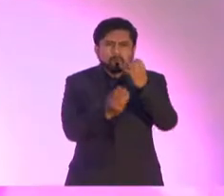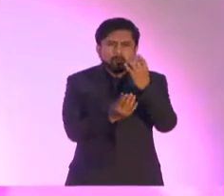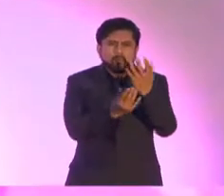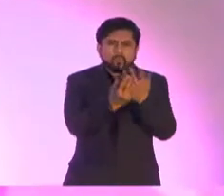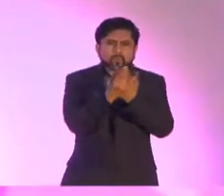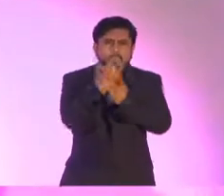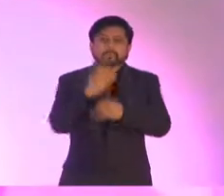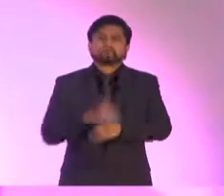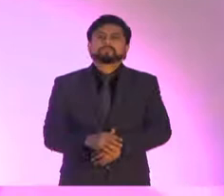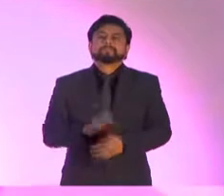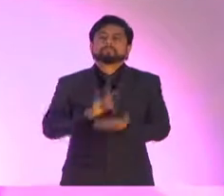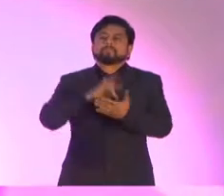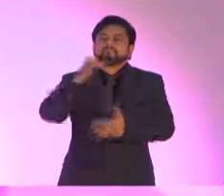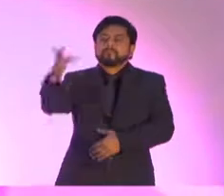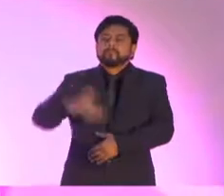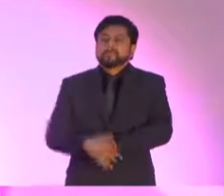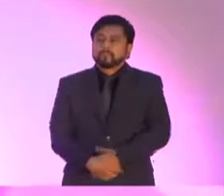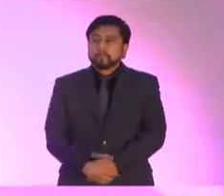Gracias.